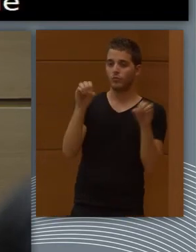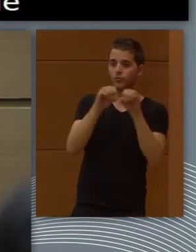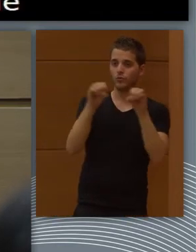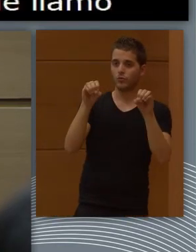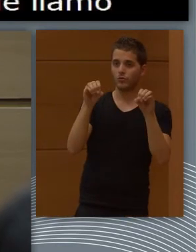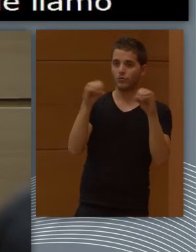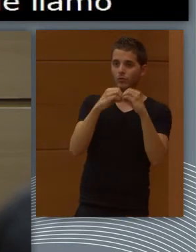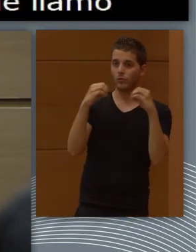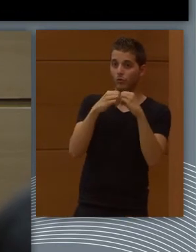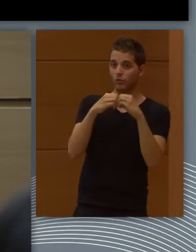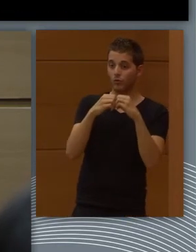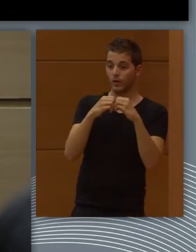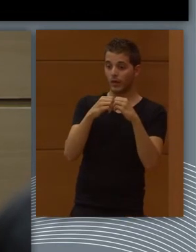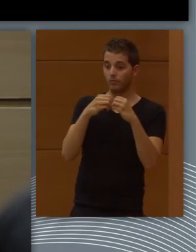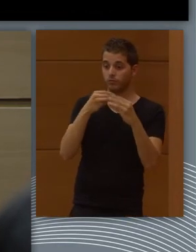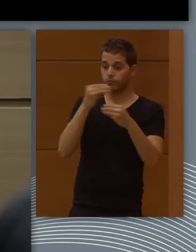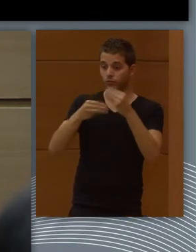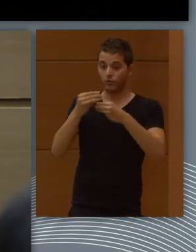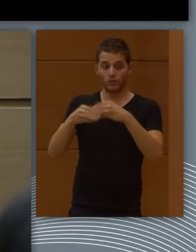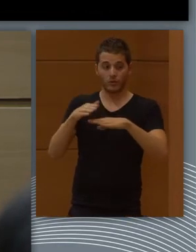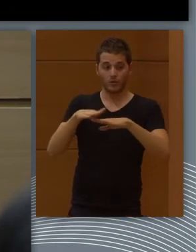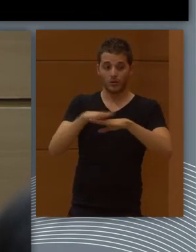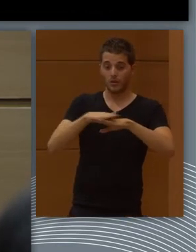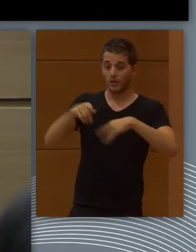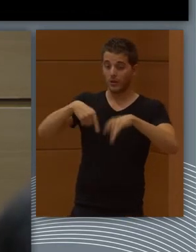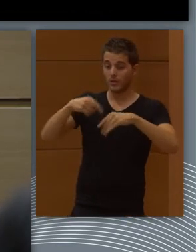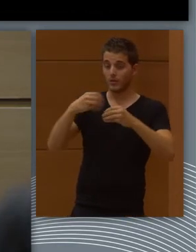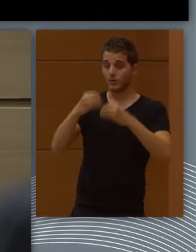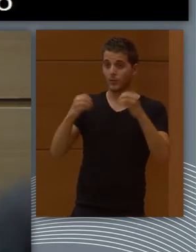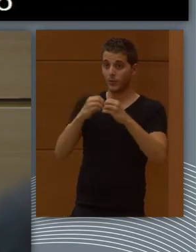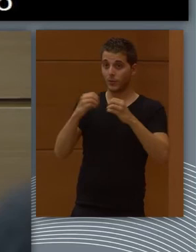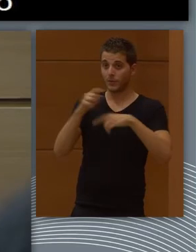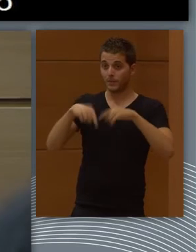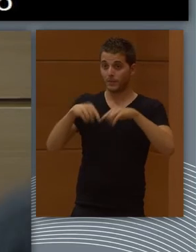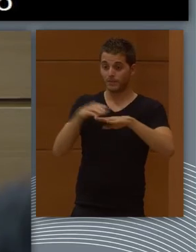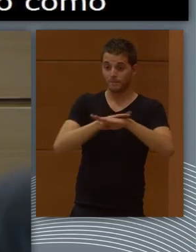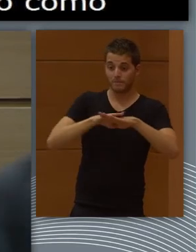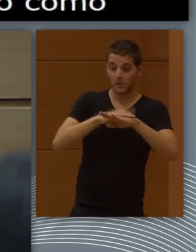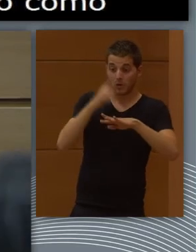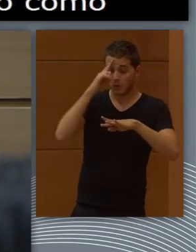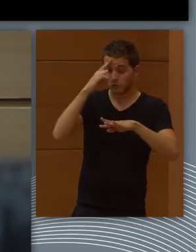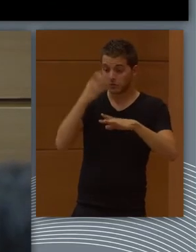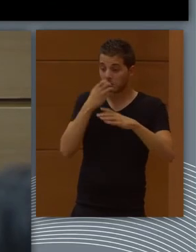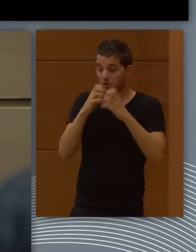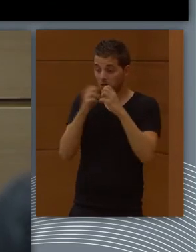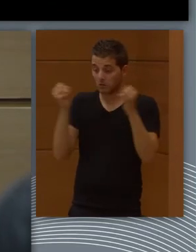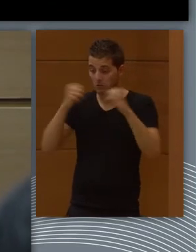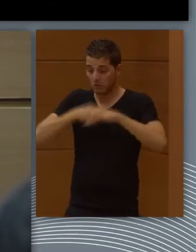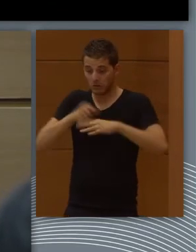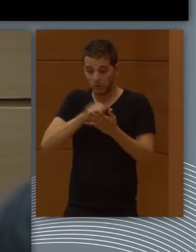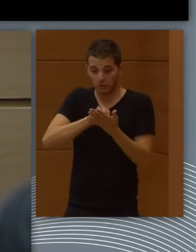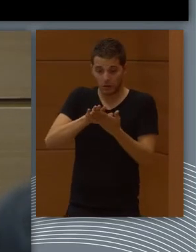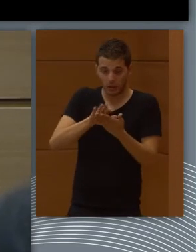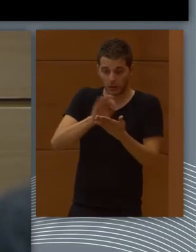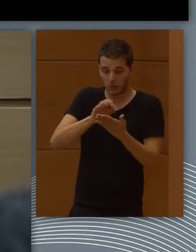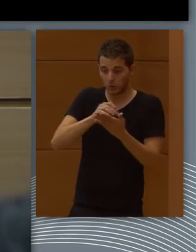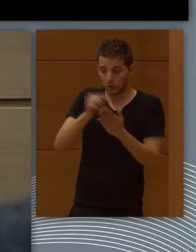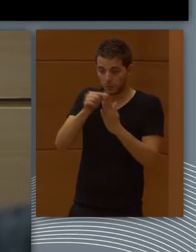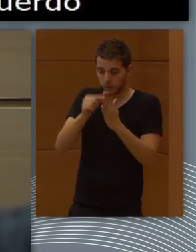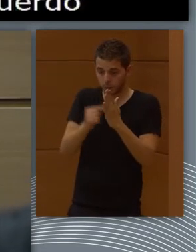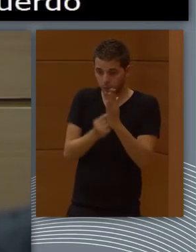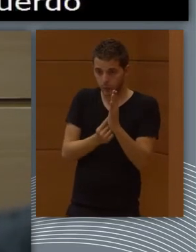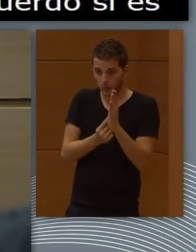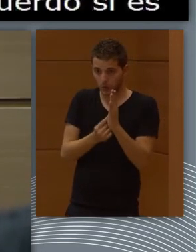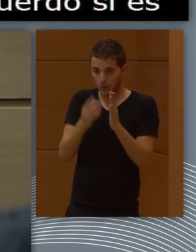Transit como base. No sé qué acuerdos han, o cómo es el acuerdo, si es gratuito o tienen unos acuerdos especiales para utilizar